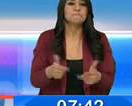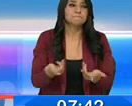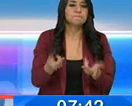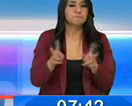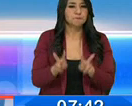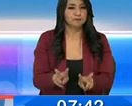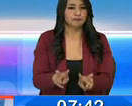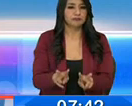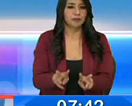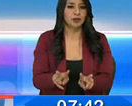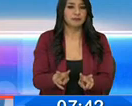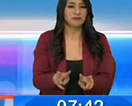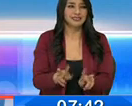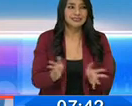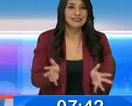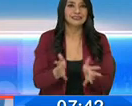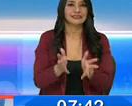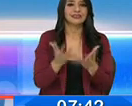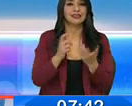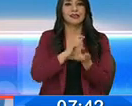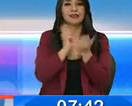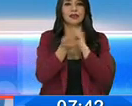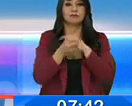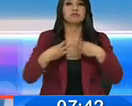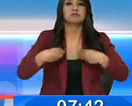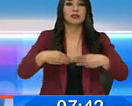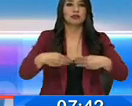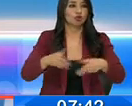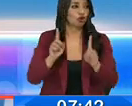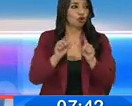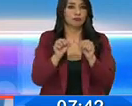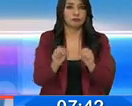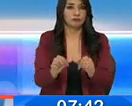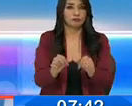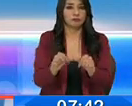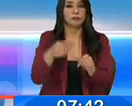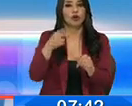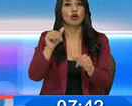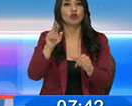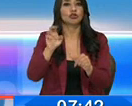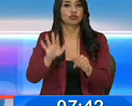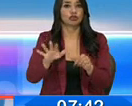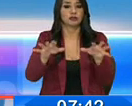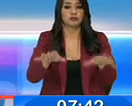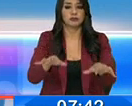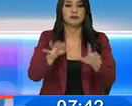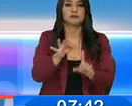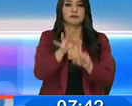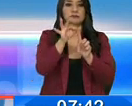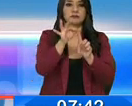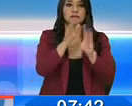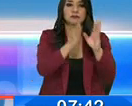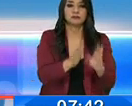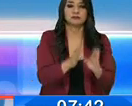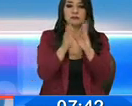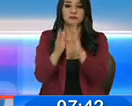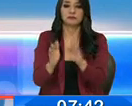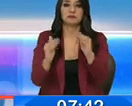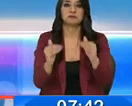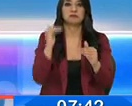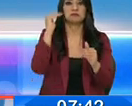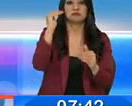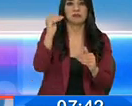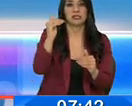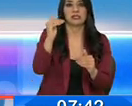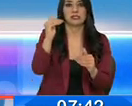también intencionalidad de cambiar el método, no mantener el método de Hong, porque privilegia, ¿no es cierto?, a quienes tengan